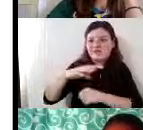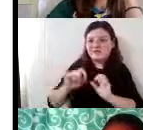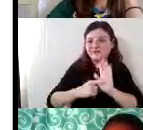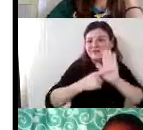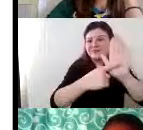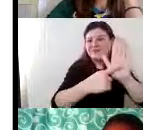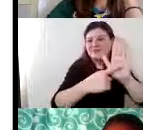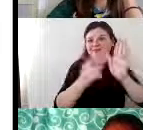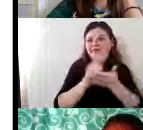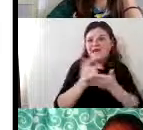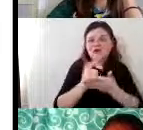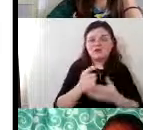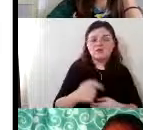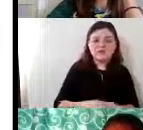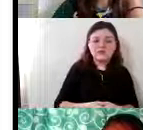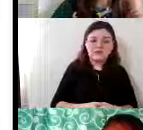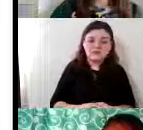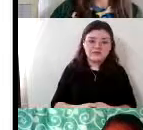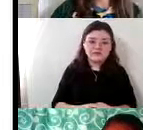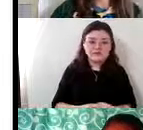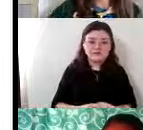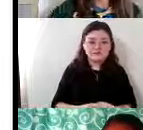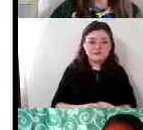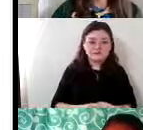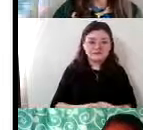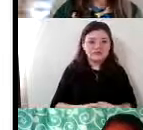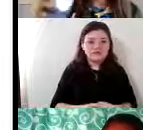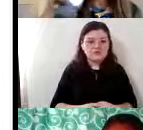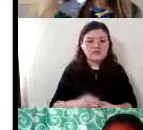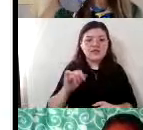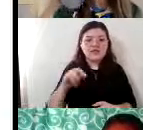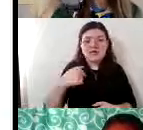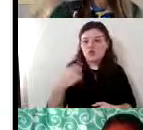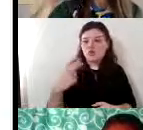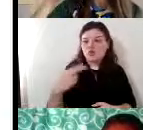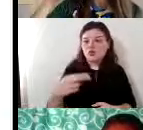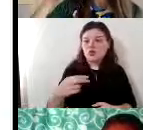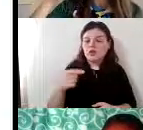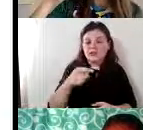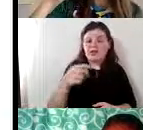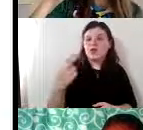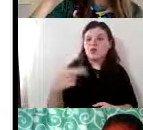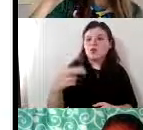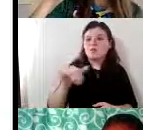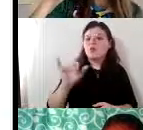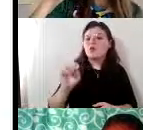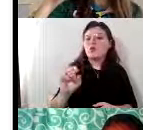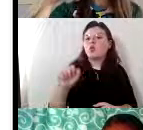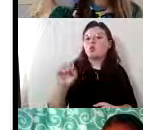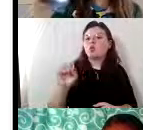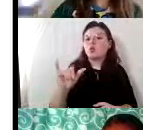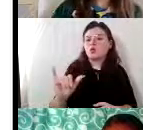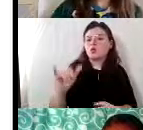vive el abuso sexual, así, aquí está, se llama Yo Soy Humano. Entonces, el cuento está precioso